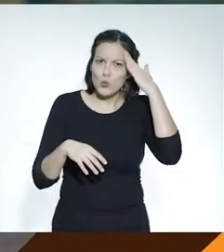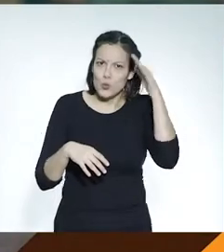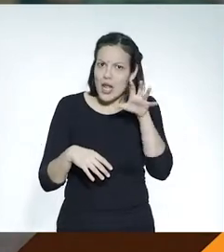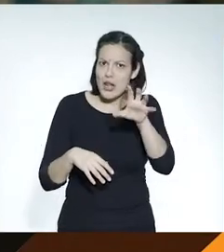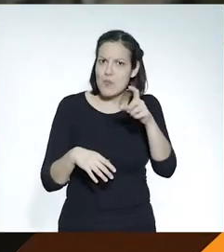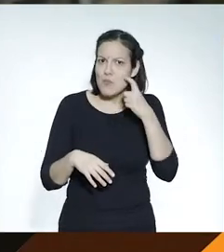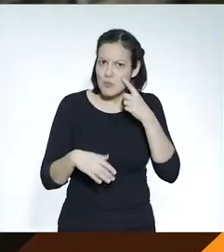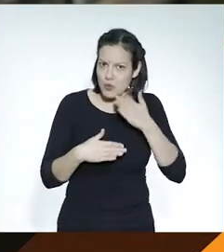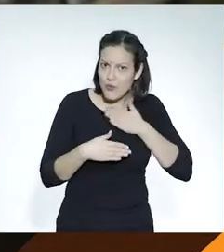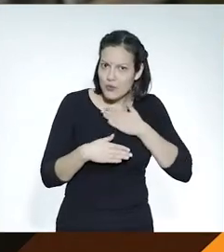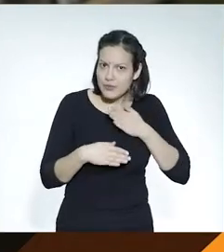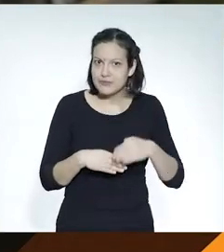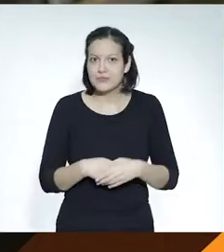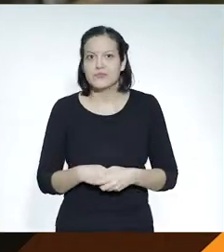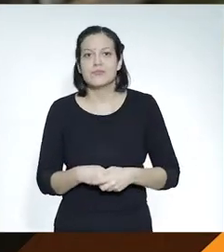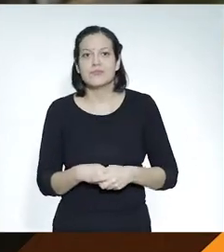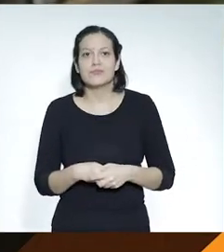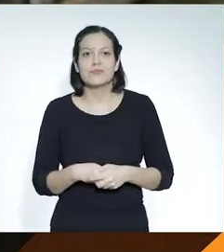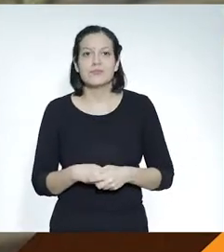nuestra provincia.